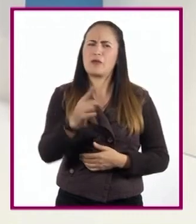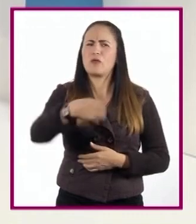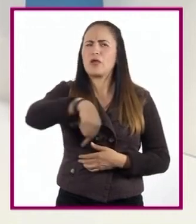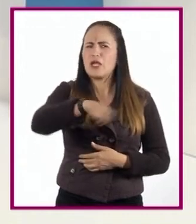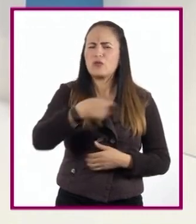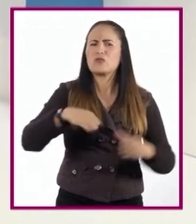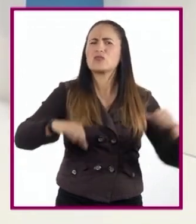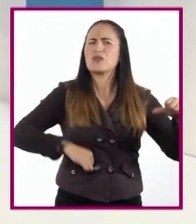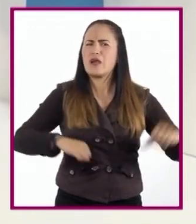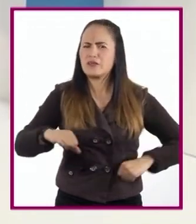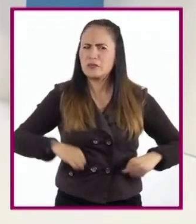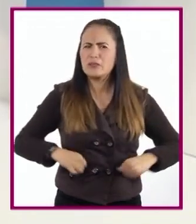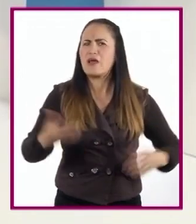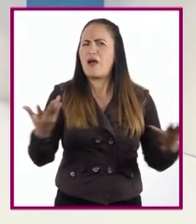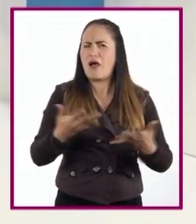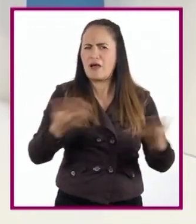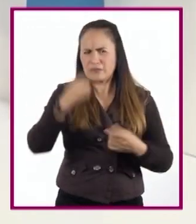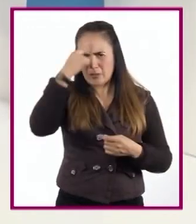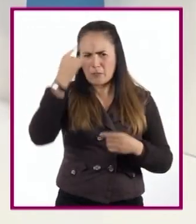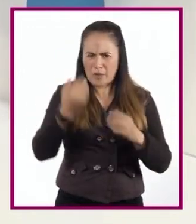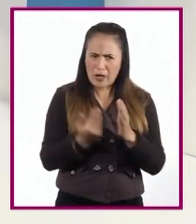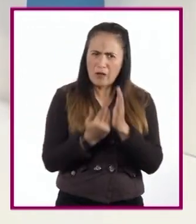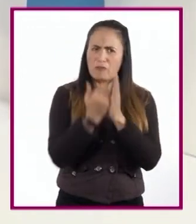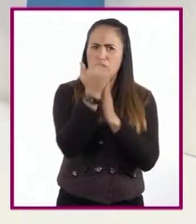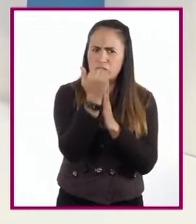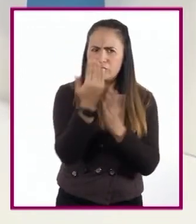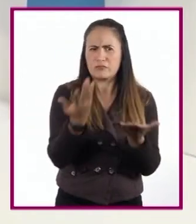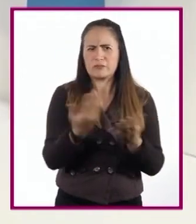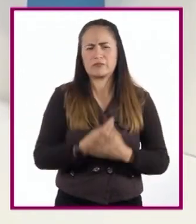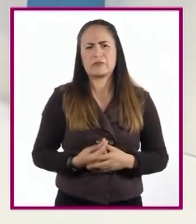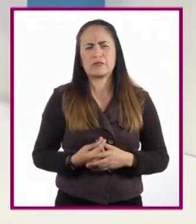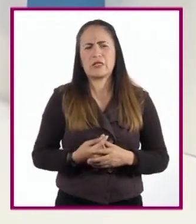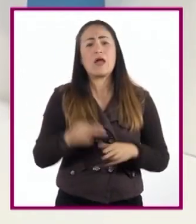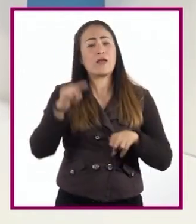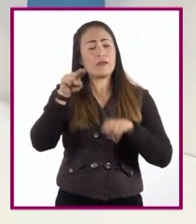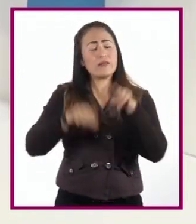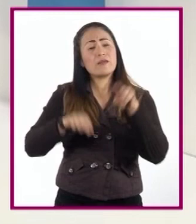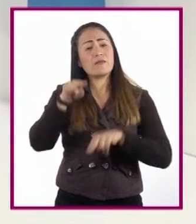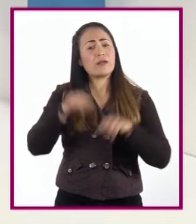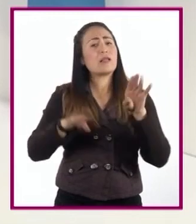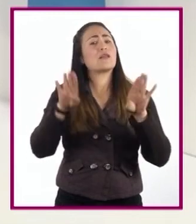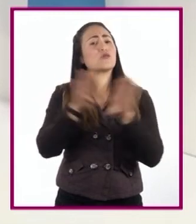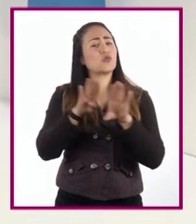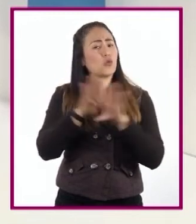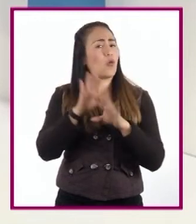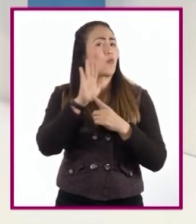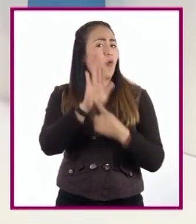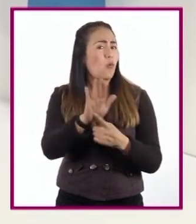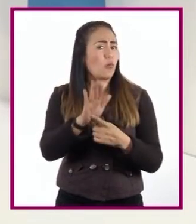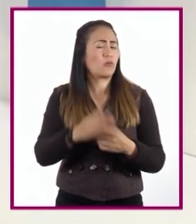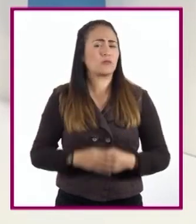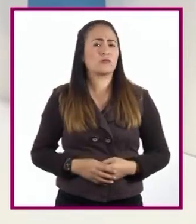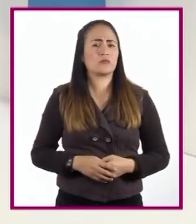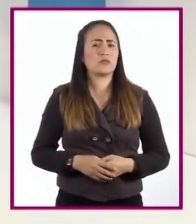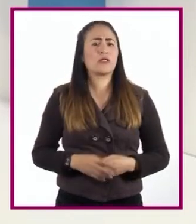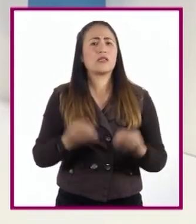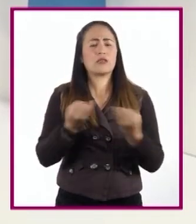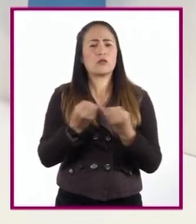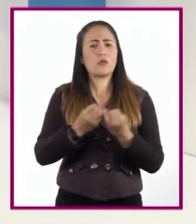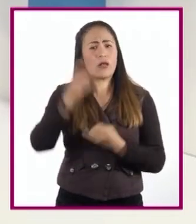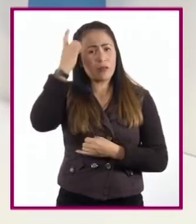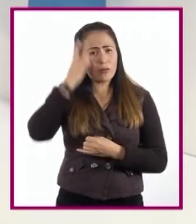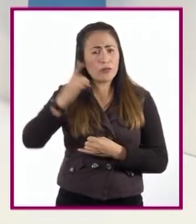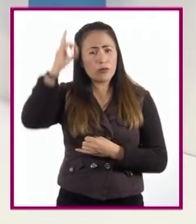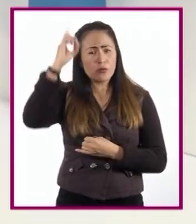realizaron para ejercer su desarrollo? ¿Cómo se manifestaba la jerarquía social? ¿Qué importancia tenía el dios